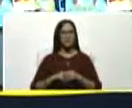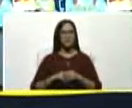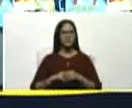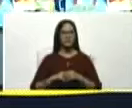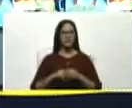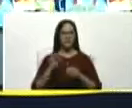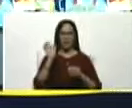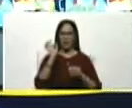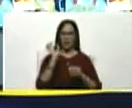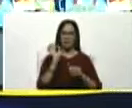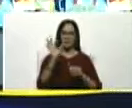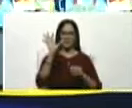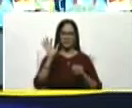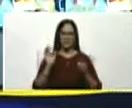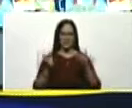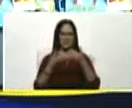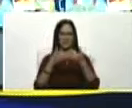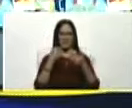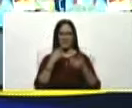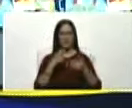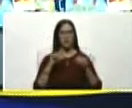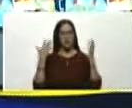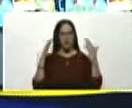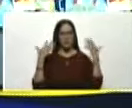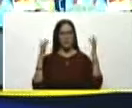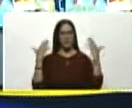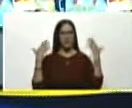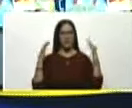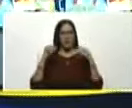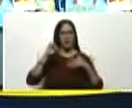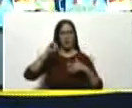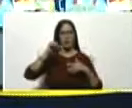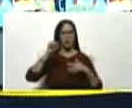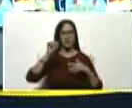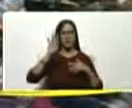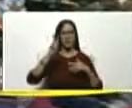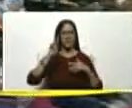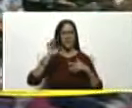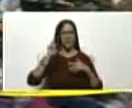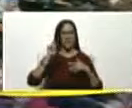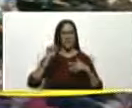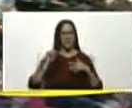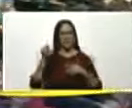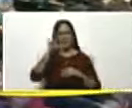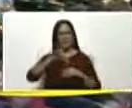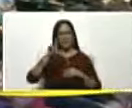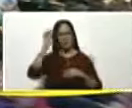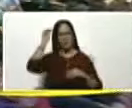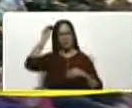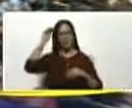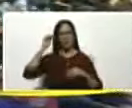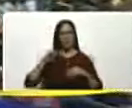Tips al cierre, decía José Vicente Rangel. Vamos a dar un aplauso a José Vicente Rangel, querido maestro.